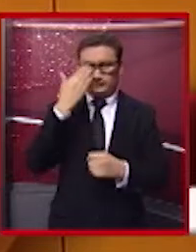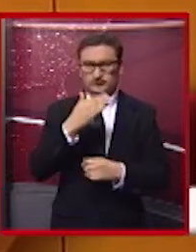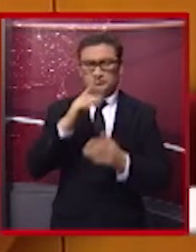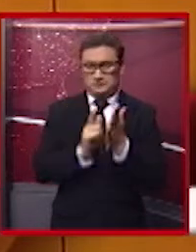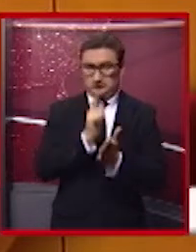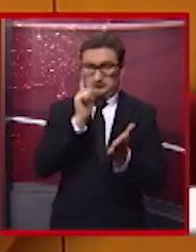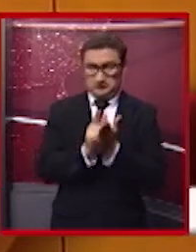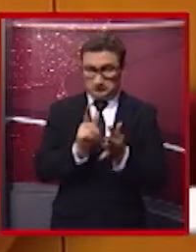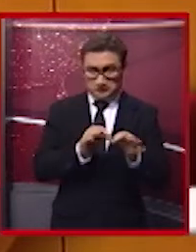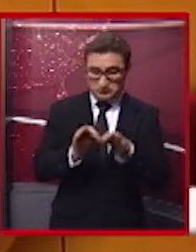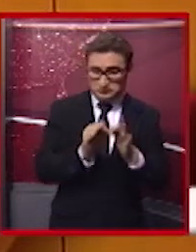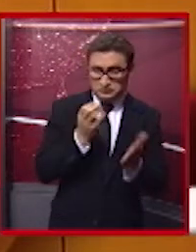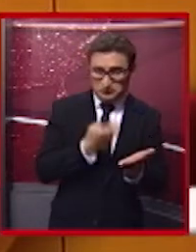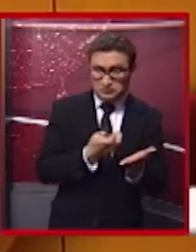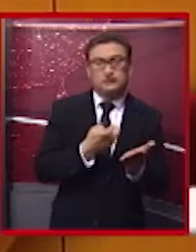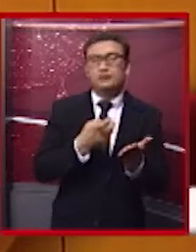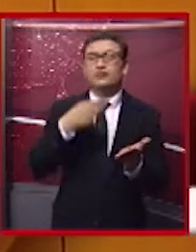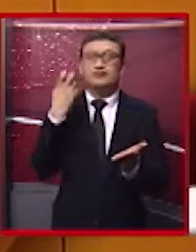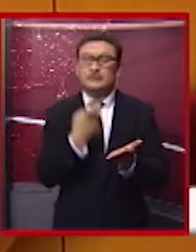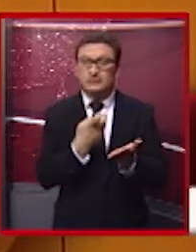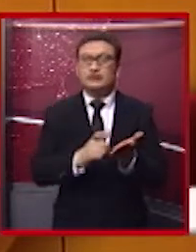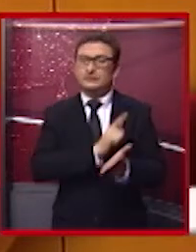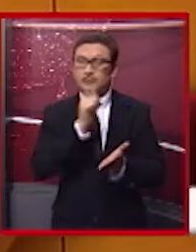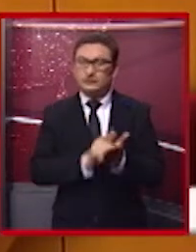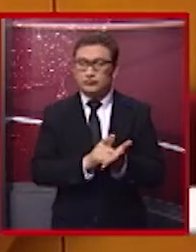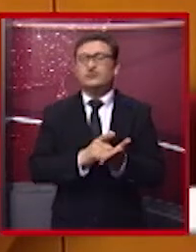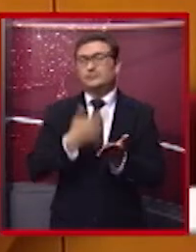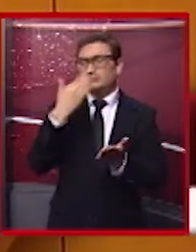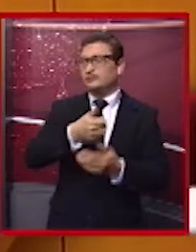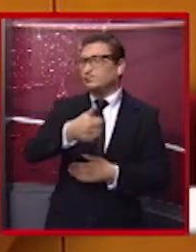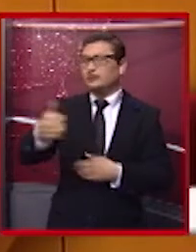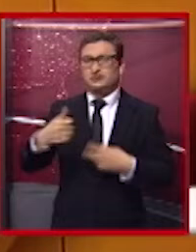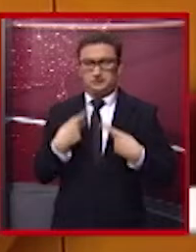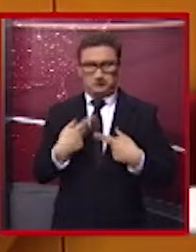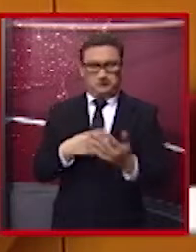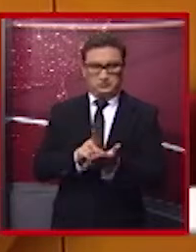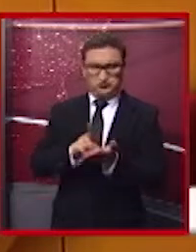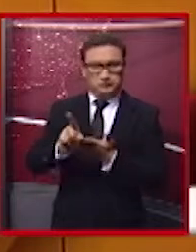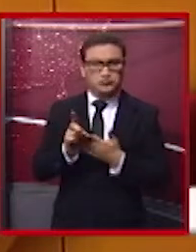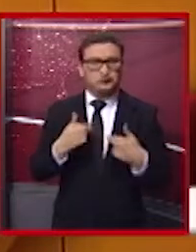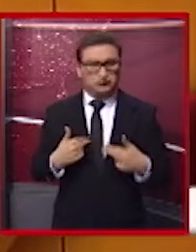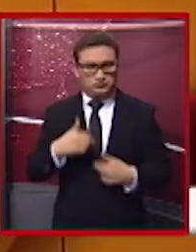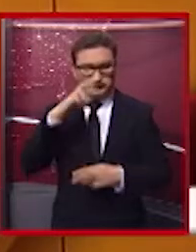leyes laborales, es el cumplimiento estricto de los derechos fundamentales.